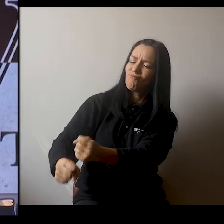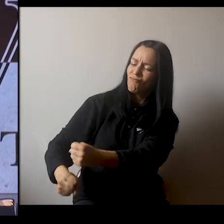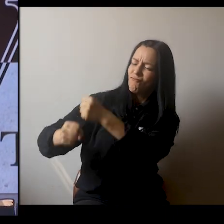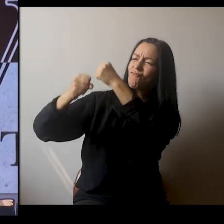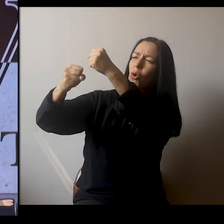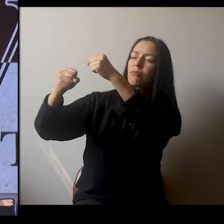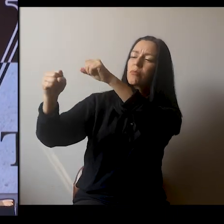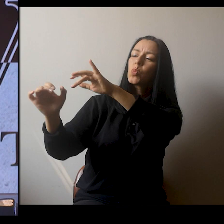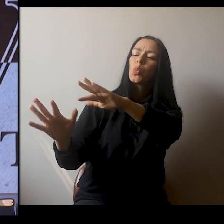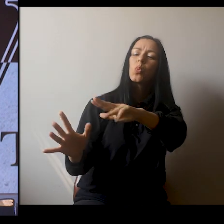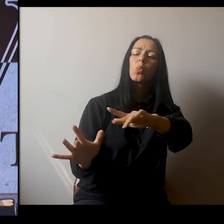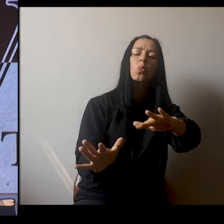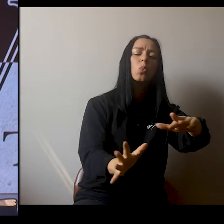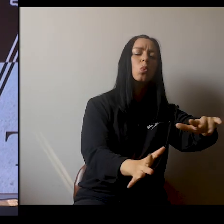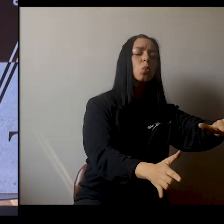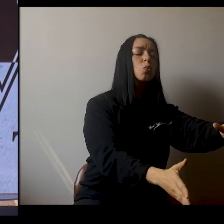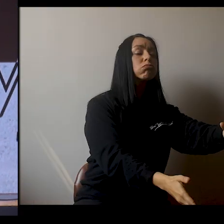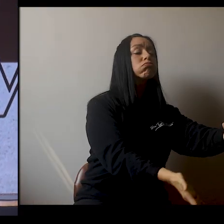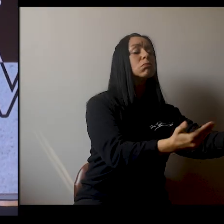el Espíritu Santo